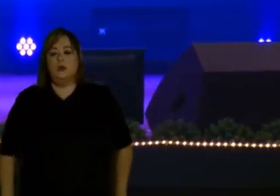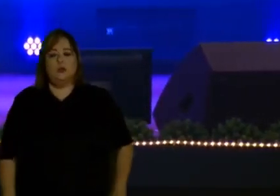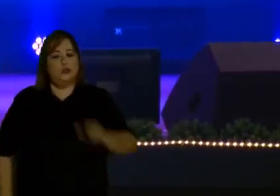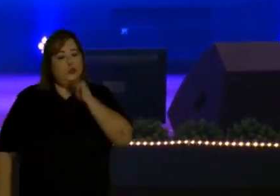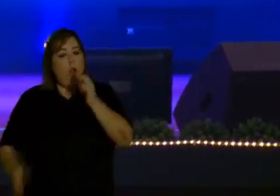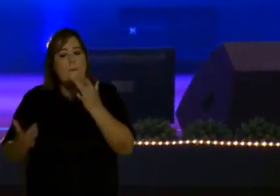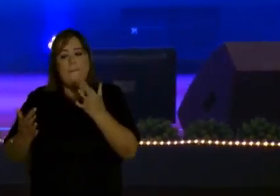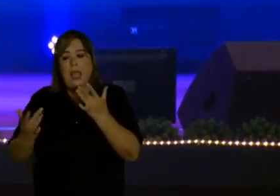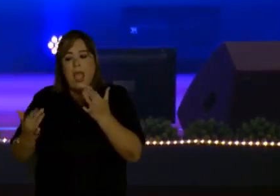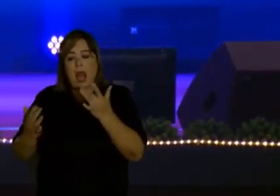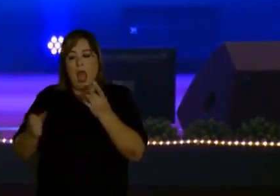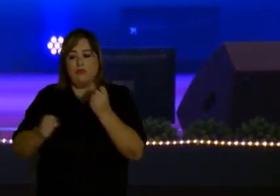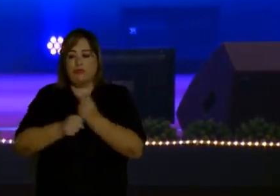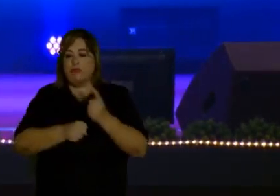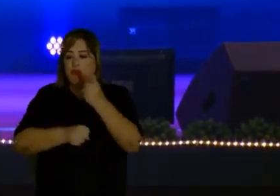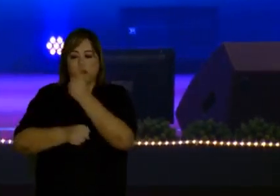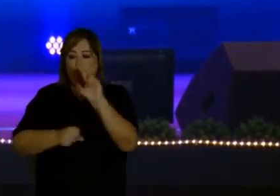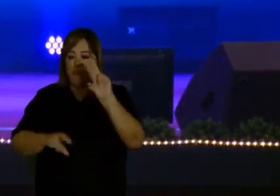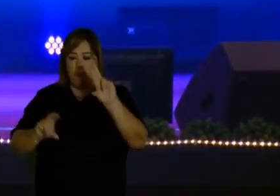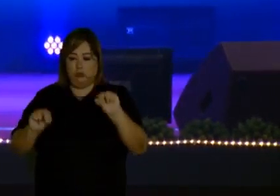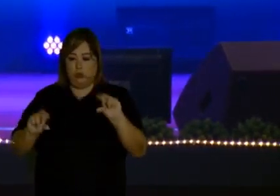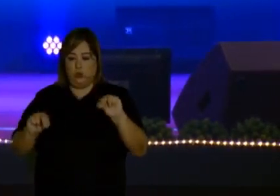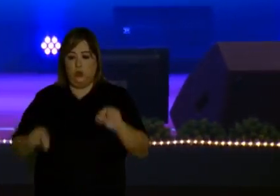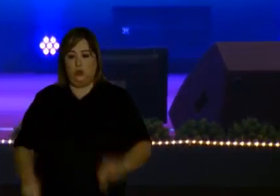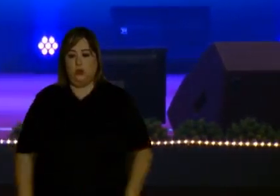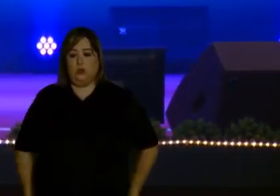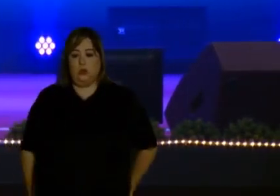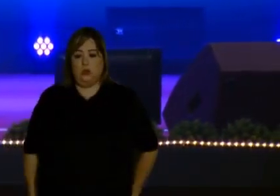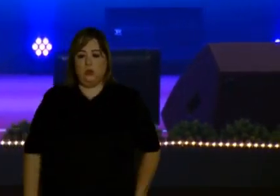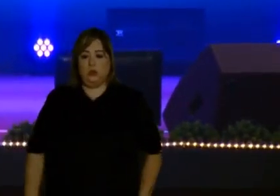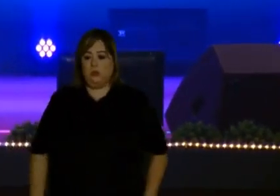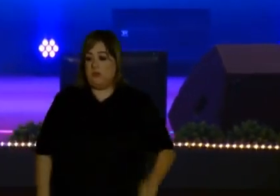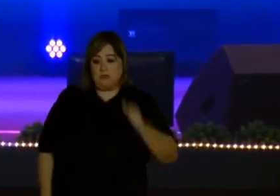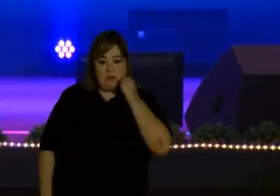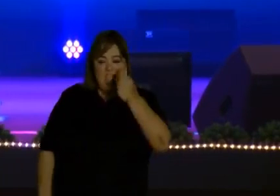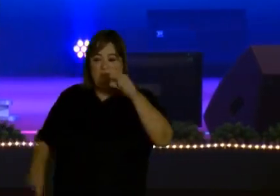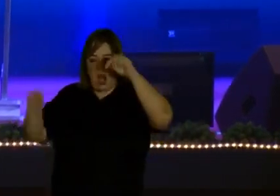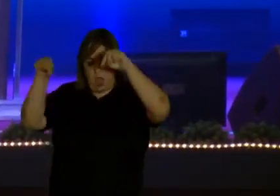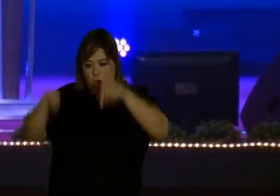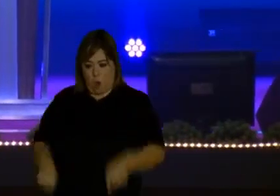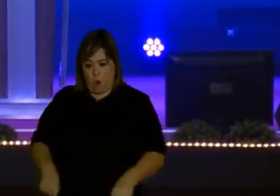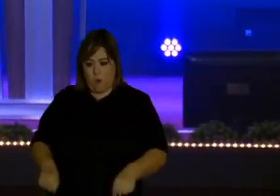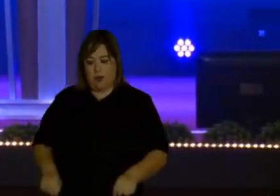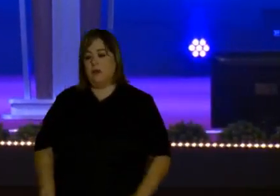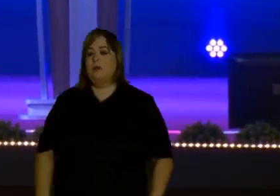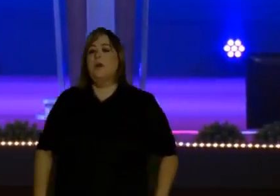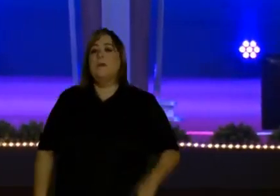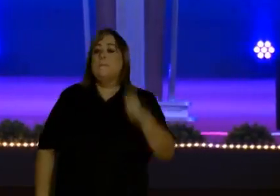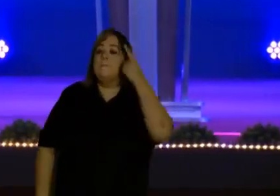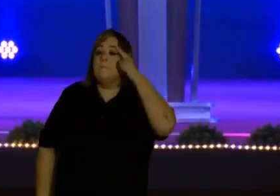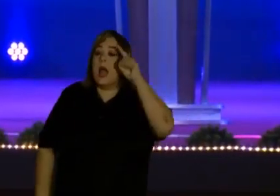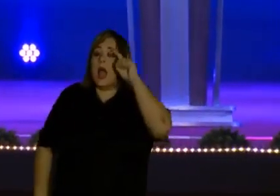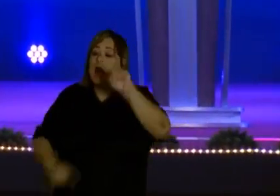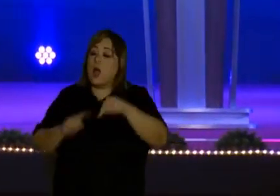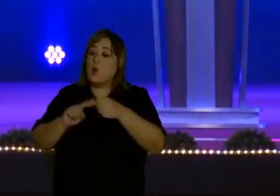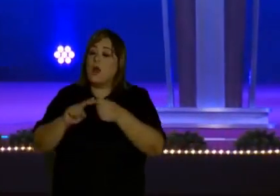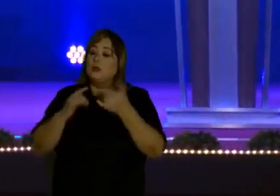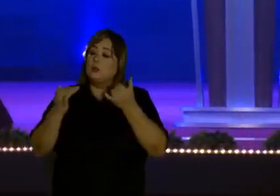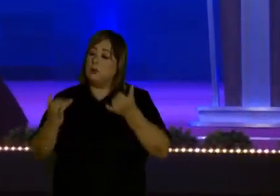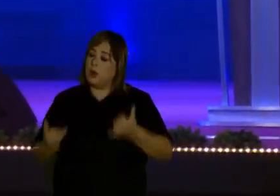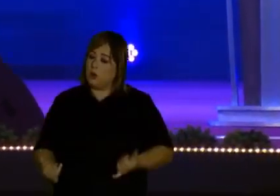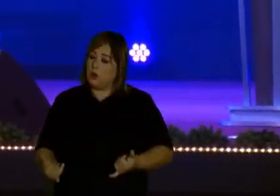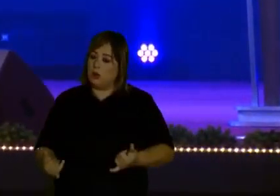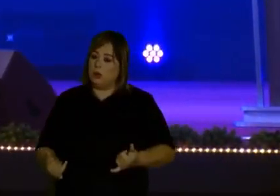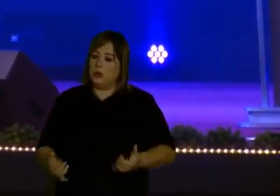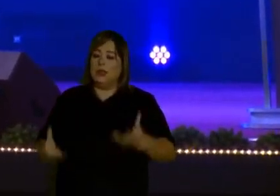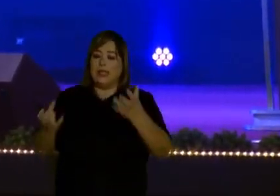para, y que para el año que viene, mira, no señor, ni para mañana, para hoy, ¿vale? ¿Para cuándo? Para hoy, muy bien. Pues